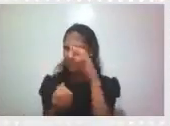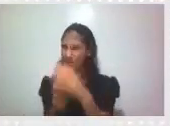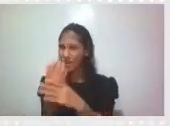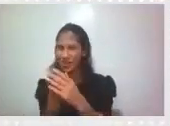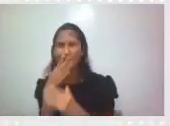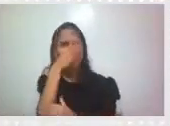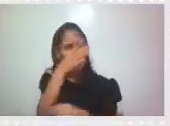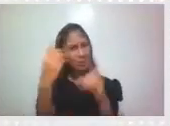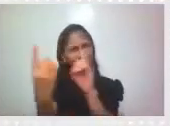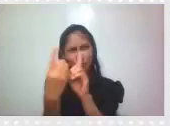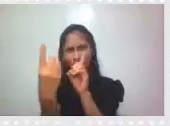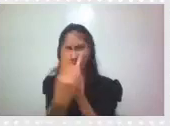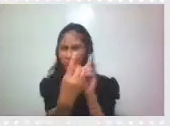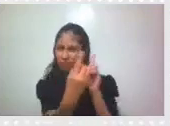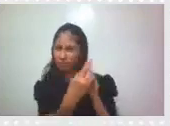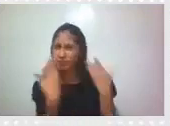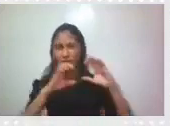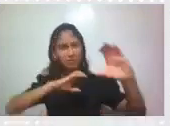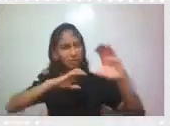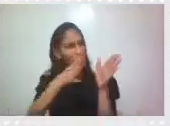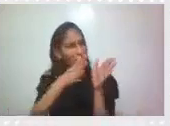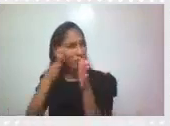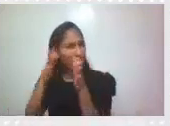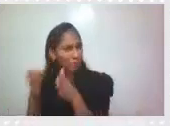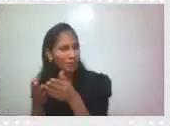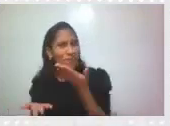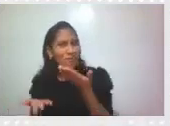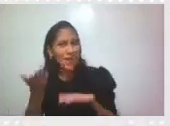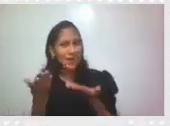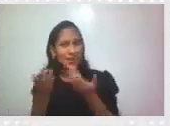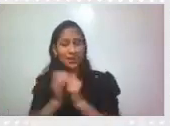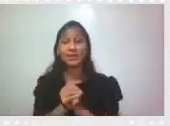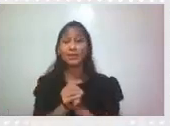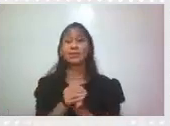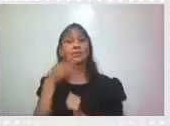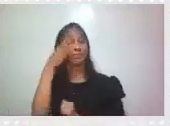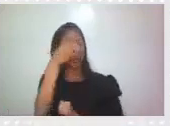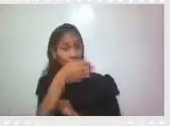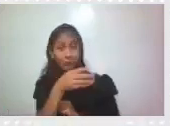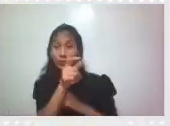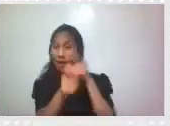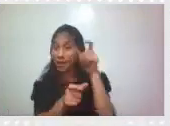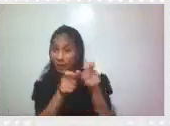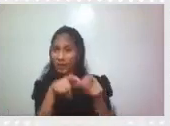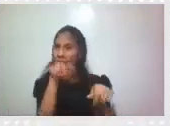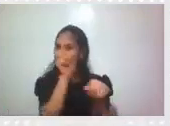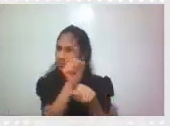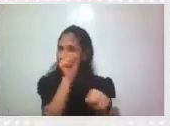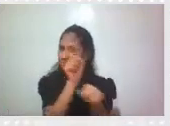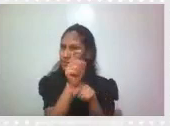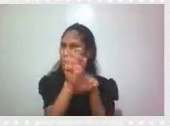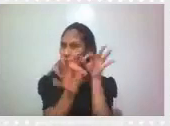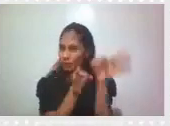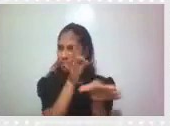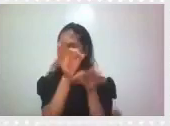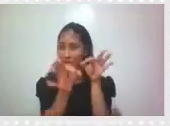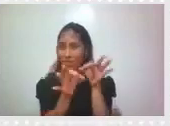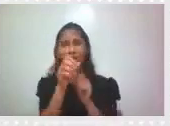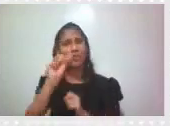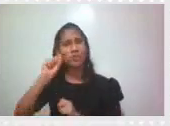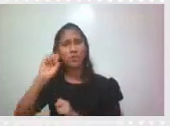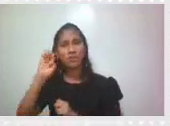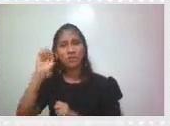habíamos comentado inicialmente, es que la población conozca quién es el SENACE, no nos confundan, por ejemplo, con el